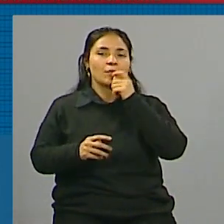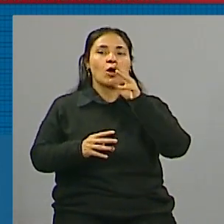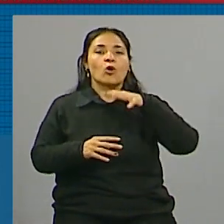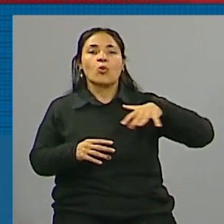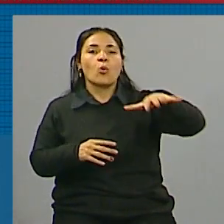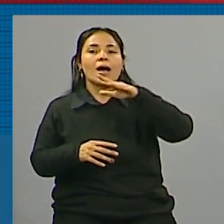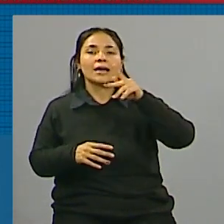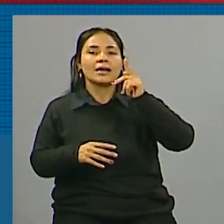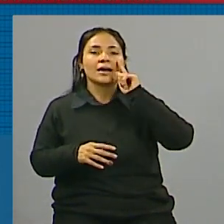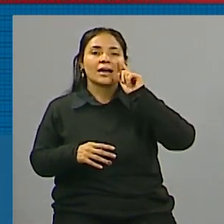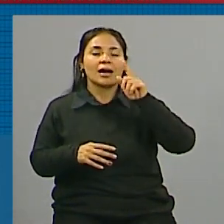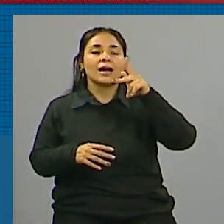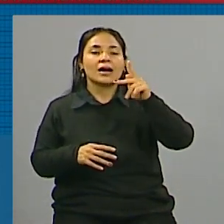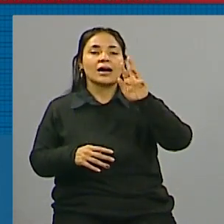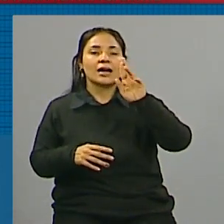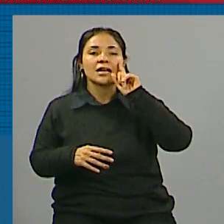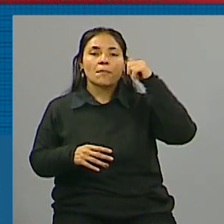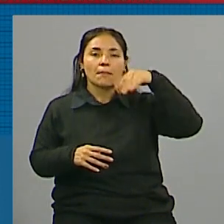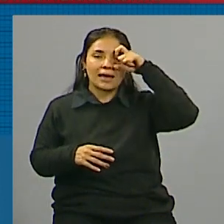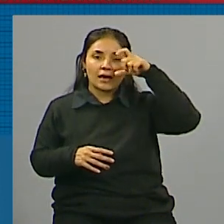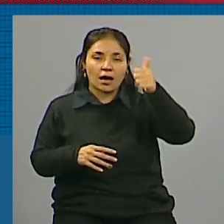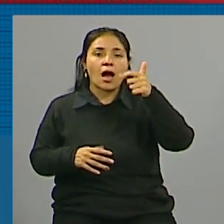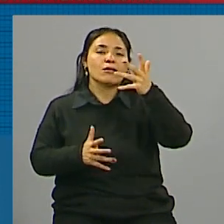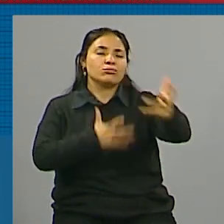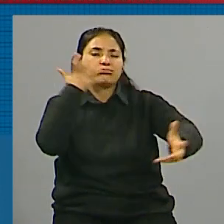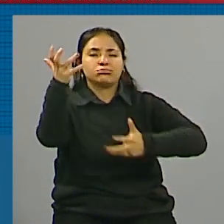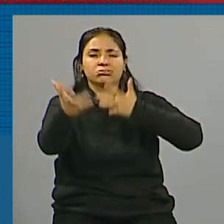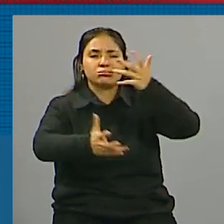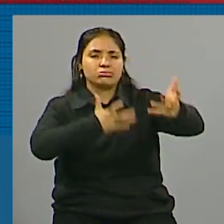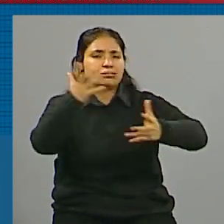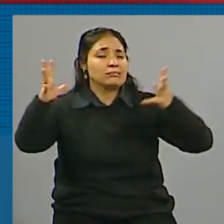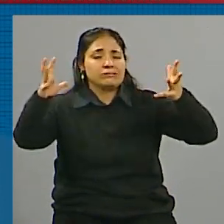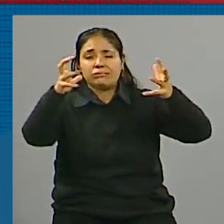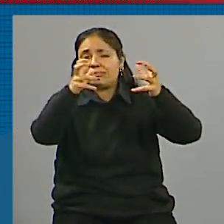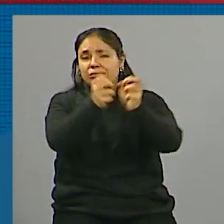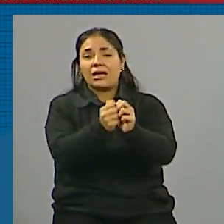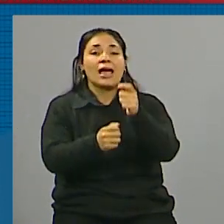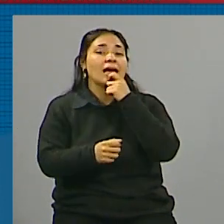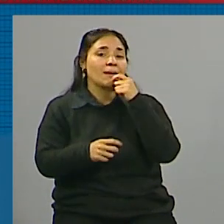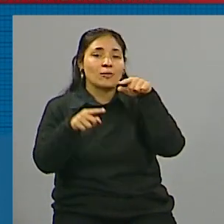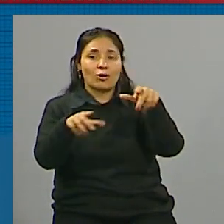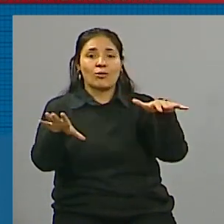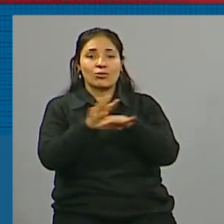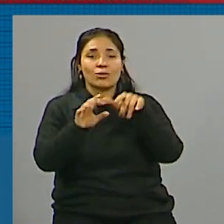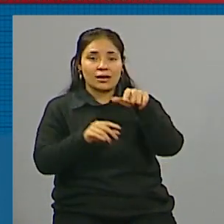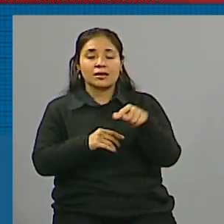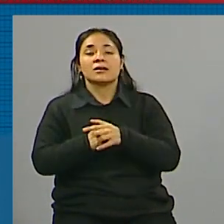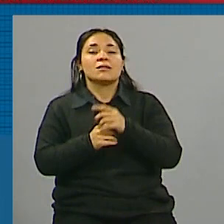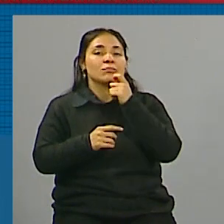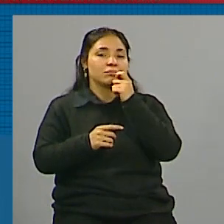Crimea, donde gasoductos estaban incendiados. Digamos, ¿por qué pongo de ejemplo esto? Porque se dan acciones